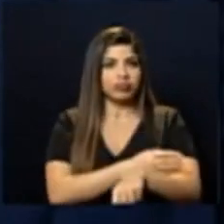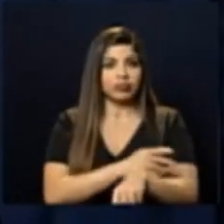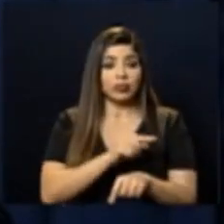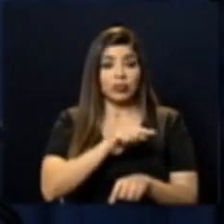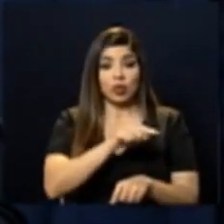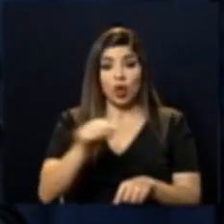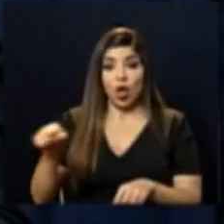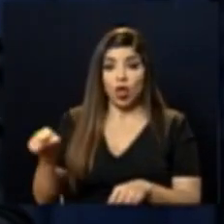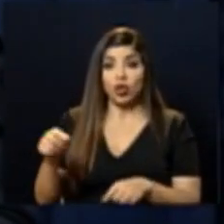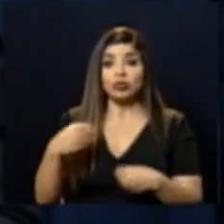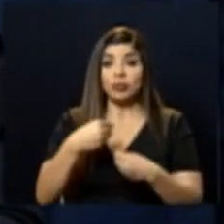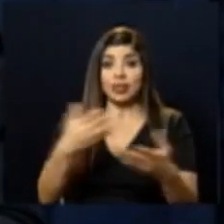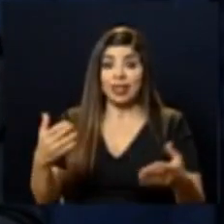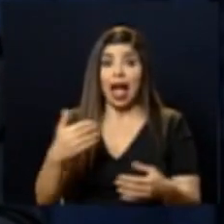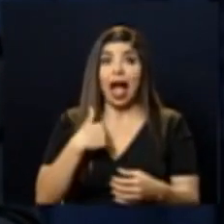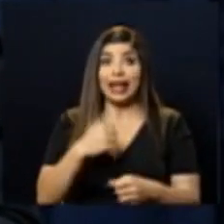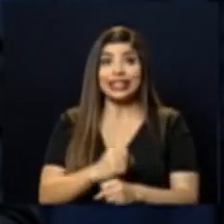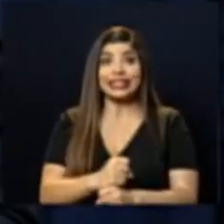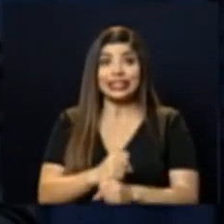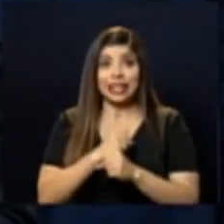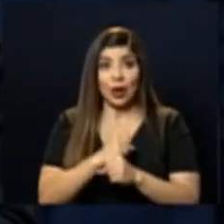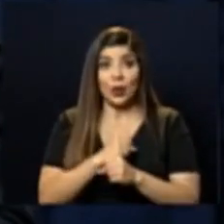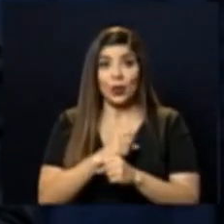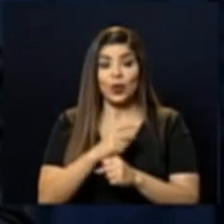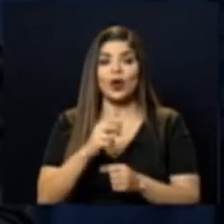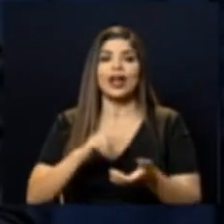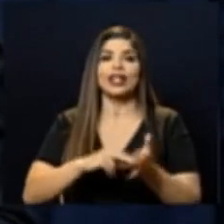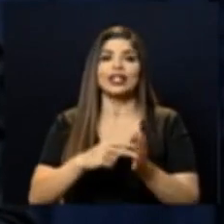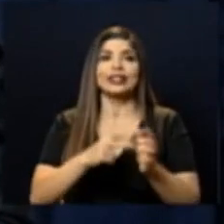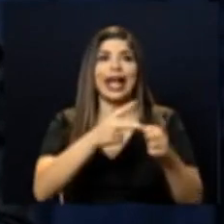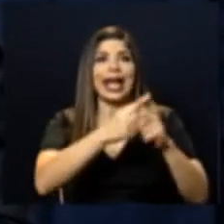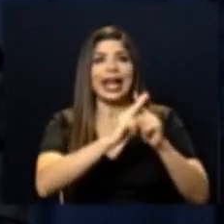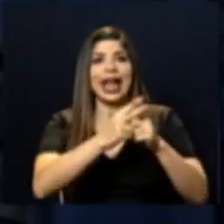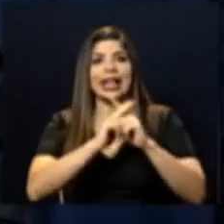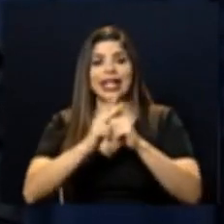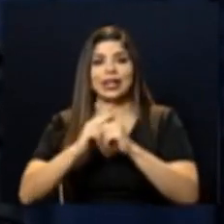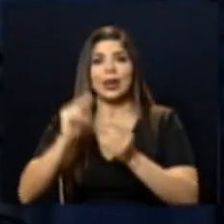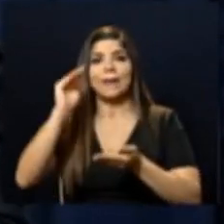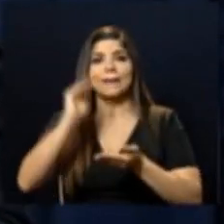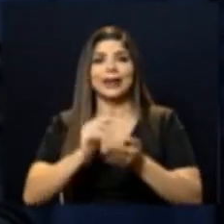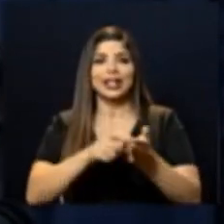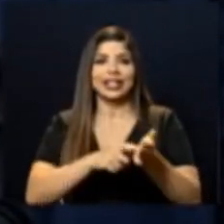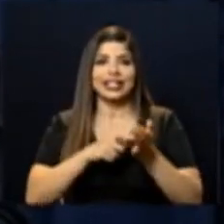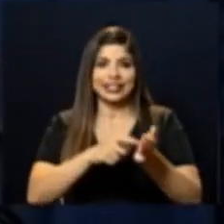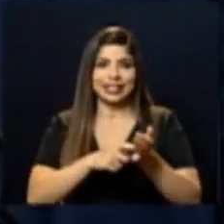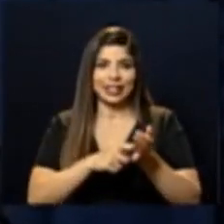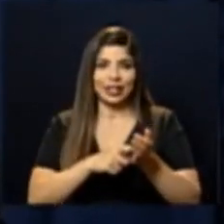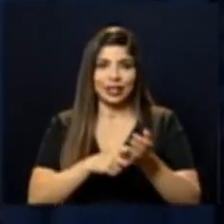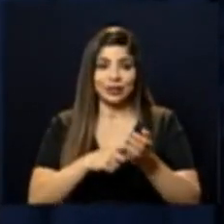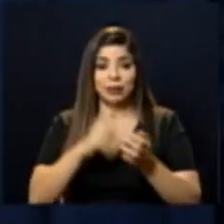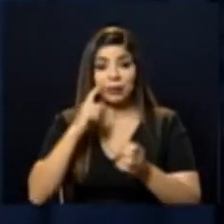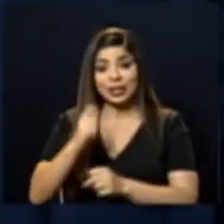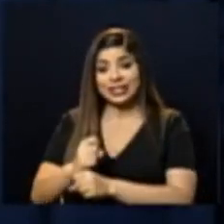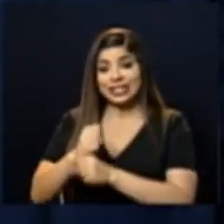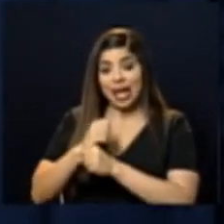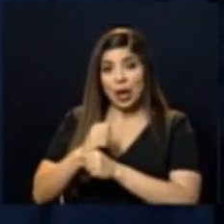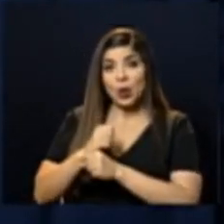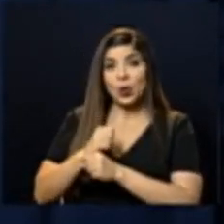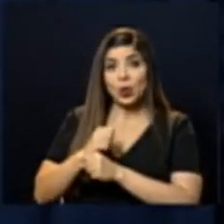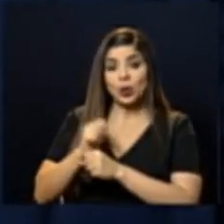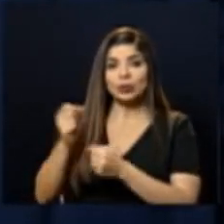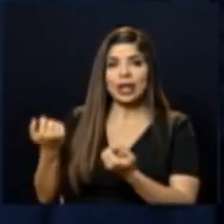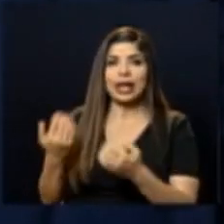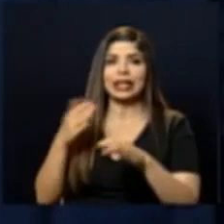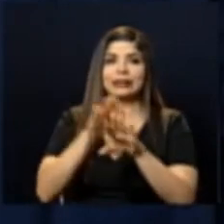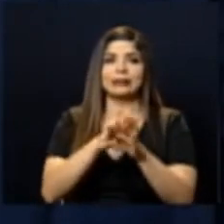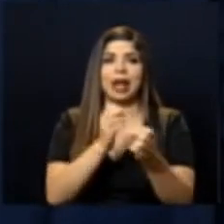asegurados, disminuyen los requisitos para acceder a créditos de manera que los sectores o los seguros agropecuarios respaldan